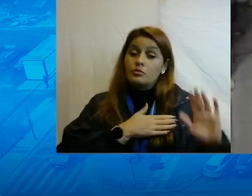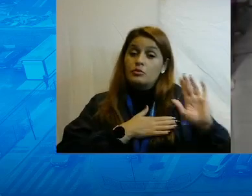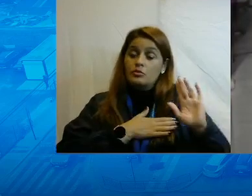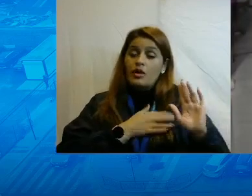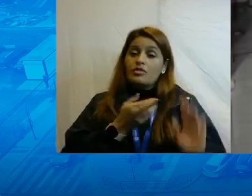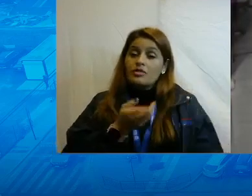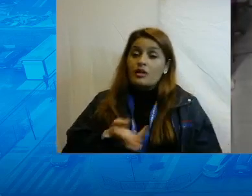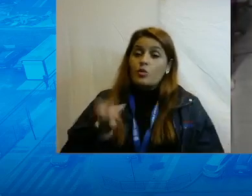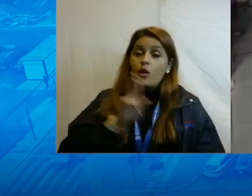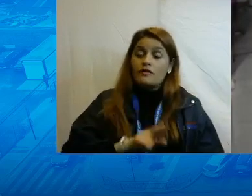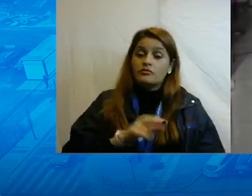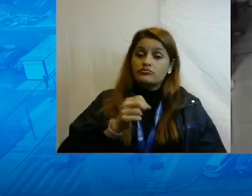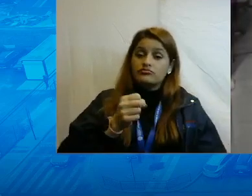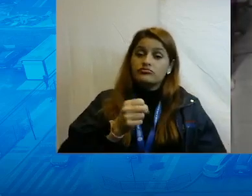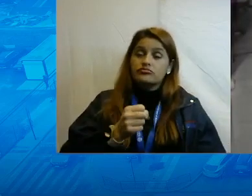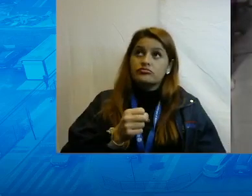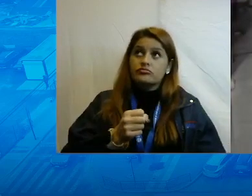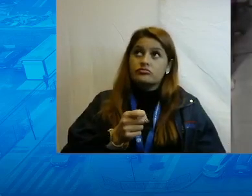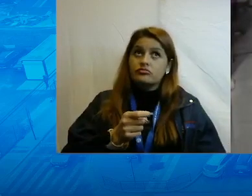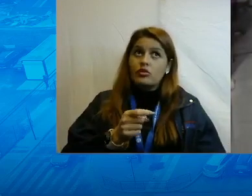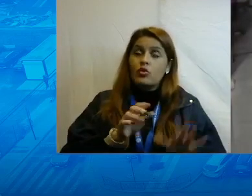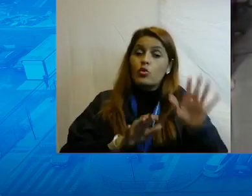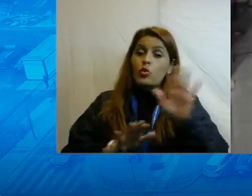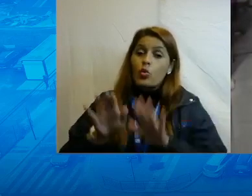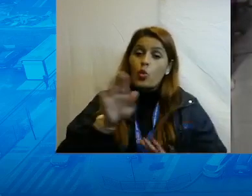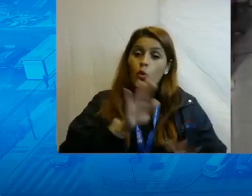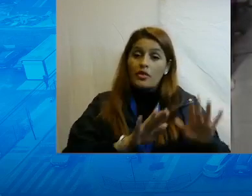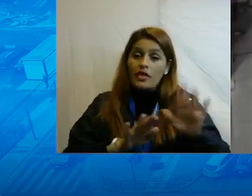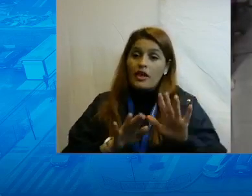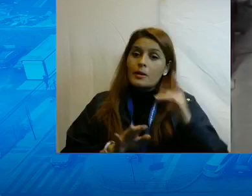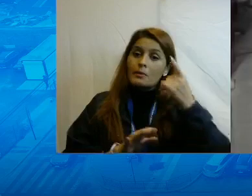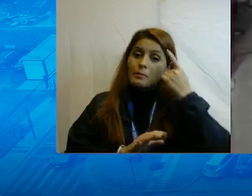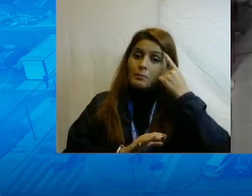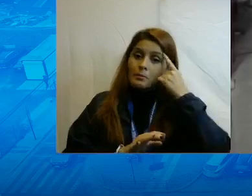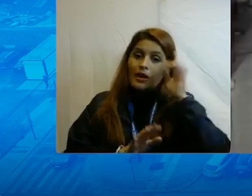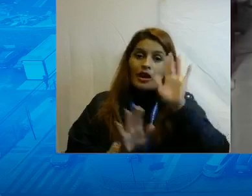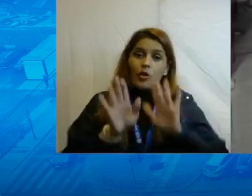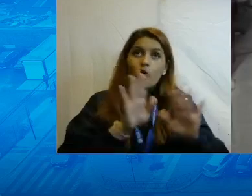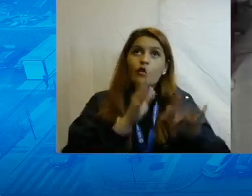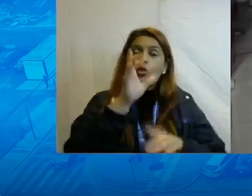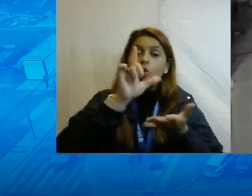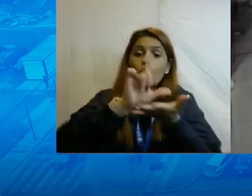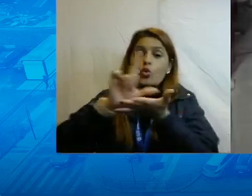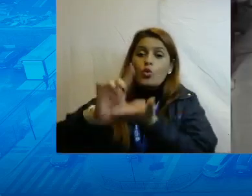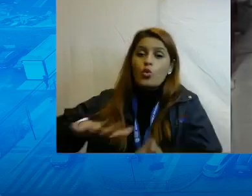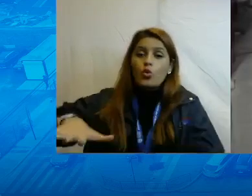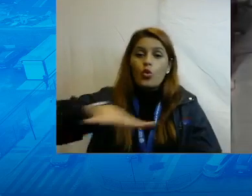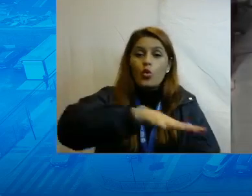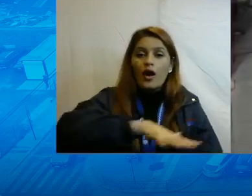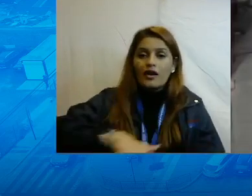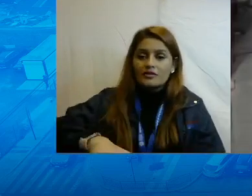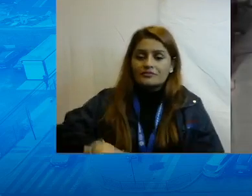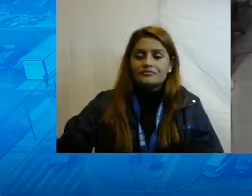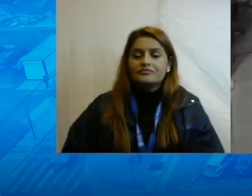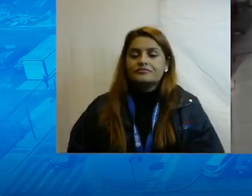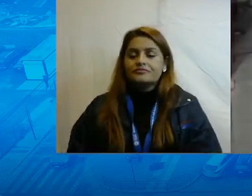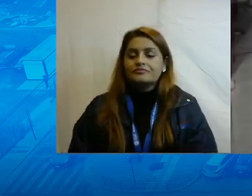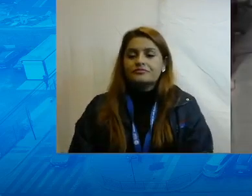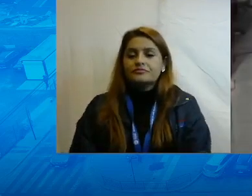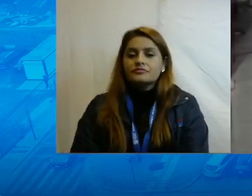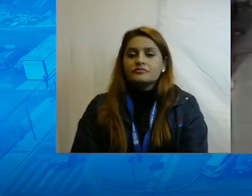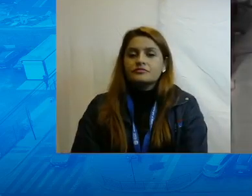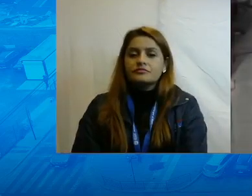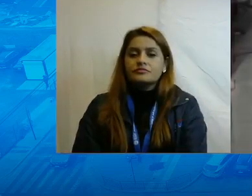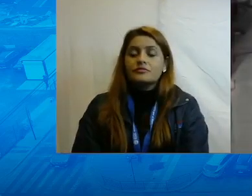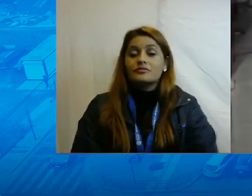que tienen de palma y a cuidarla para mejorar el entorno también del vecindario céntrico de Melipilla.